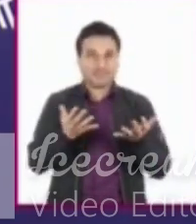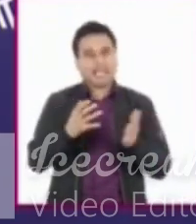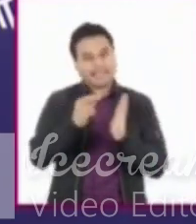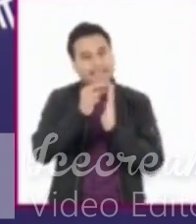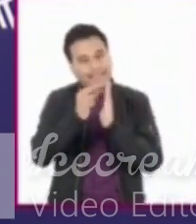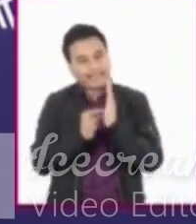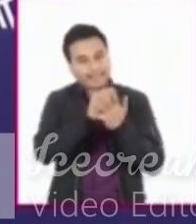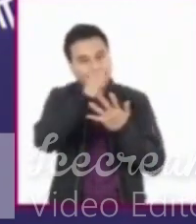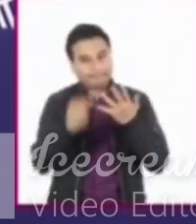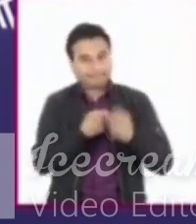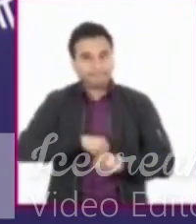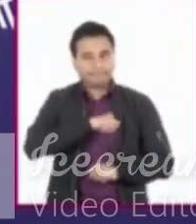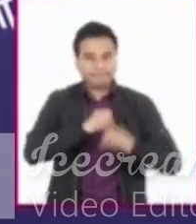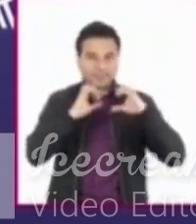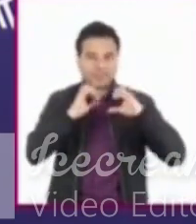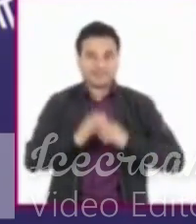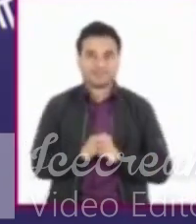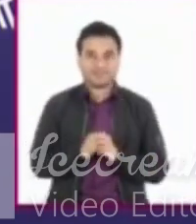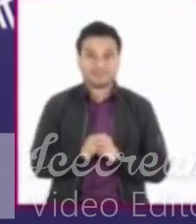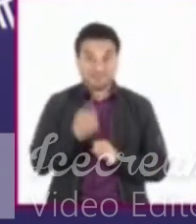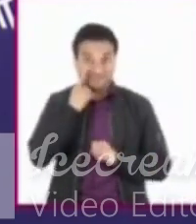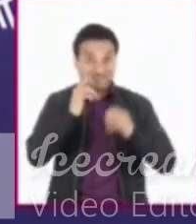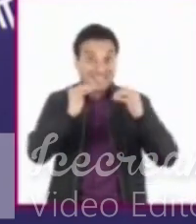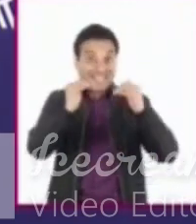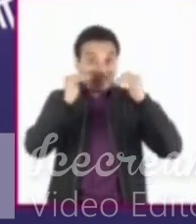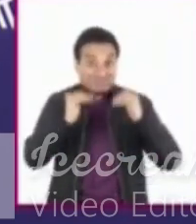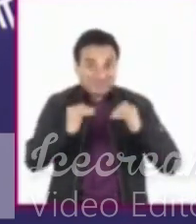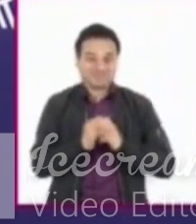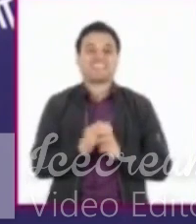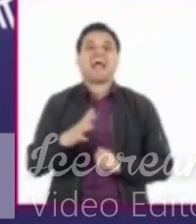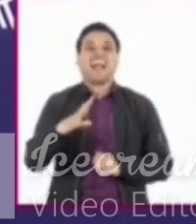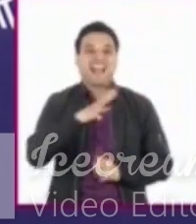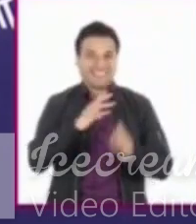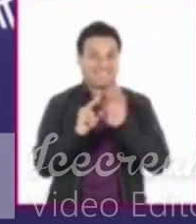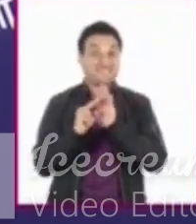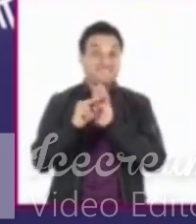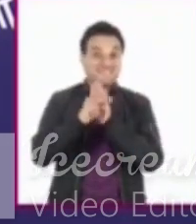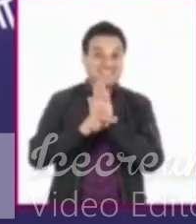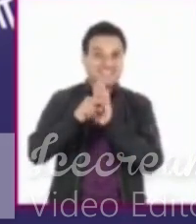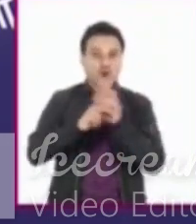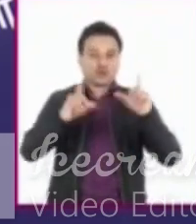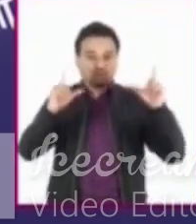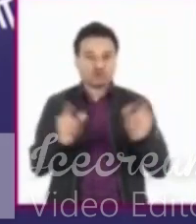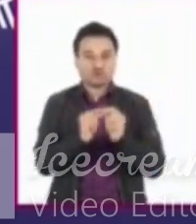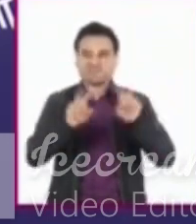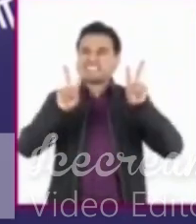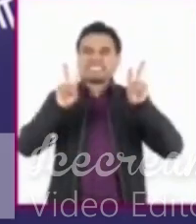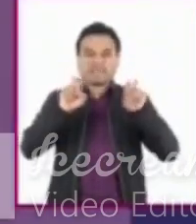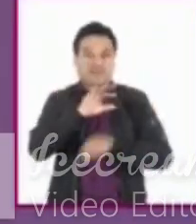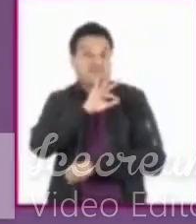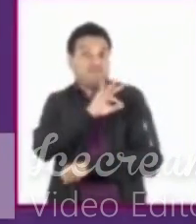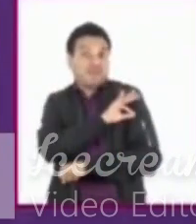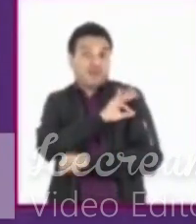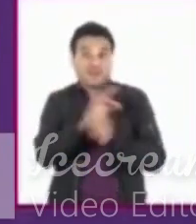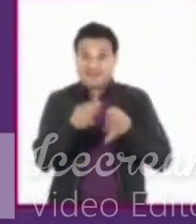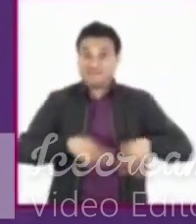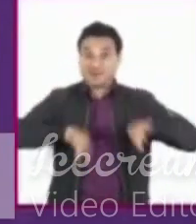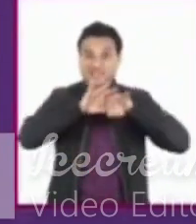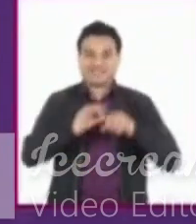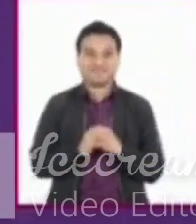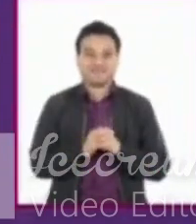A continuación, los invito a que veamos un pequeño video sobre la importancia de las vacunas.